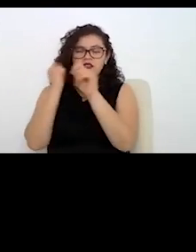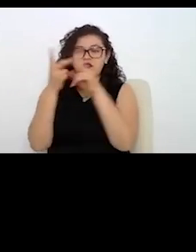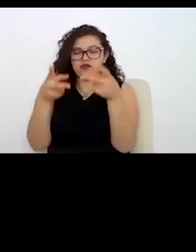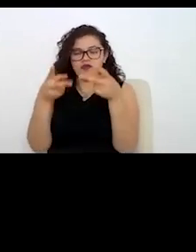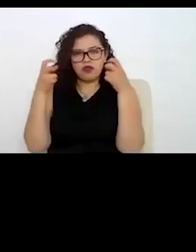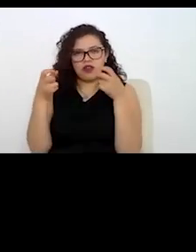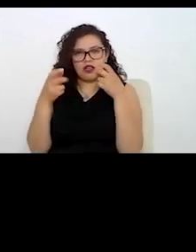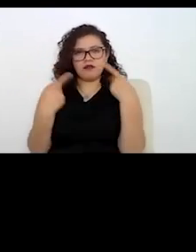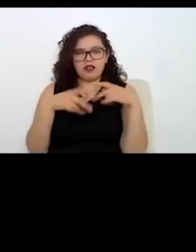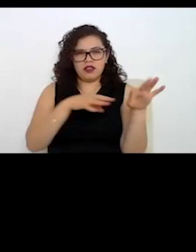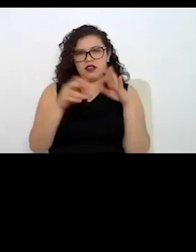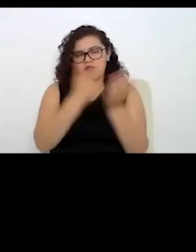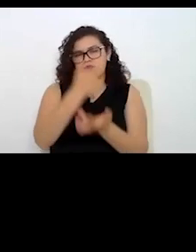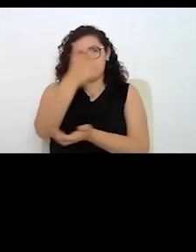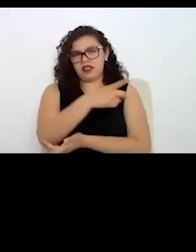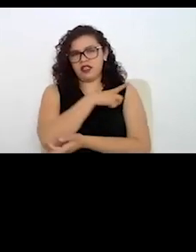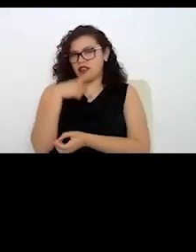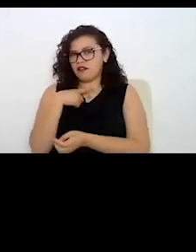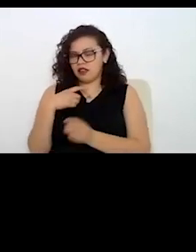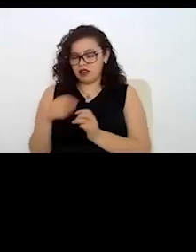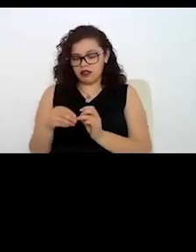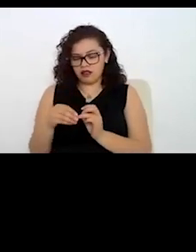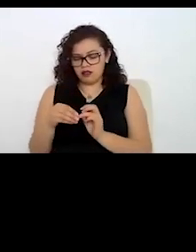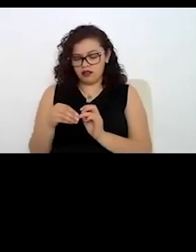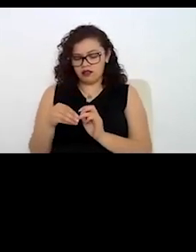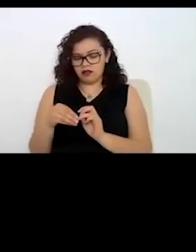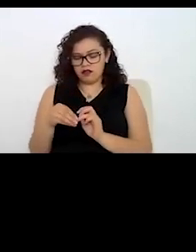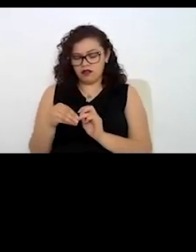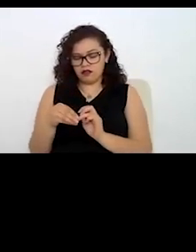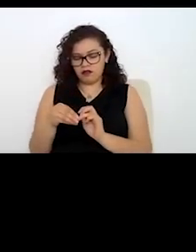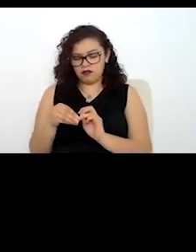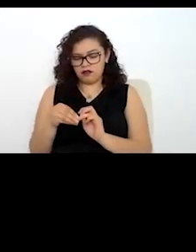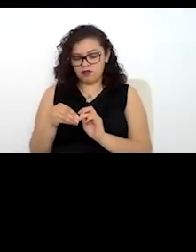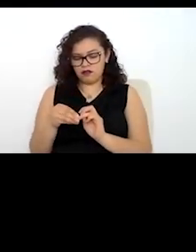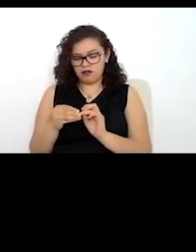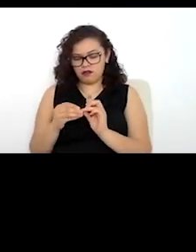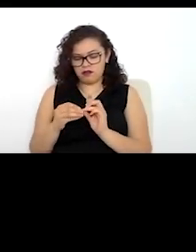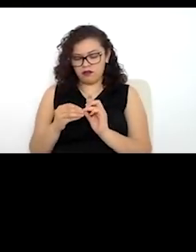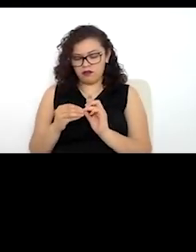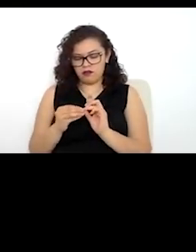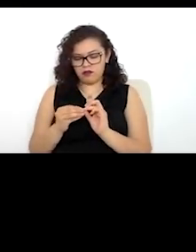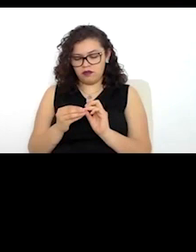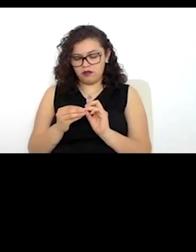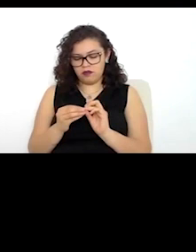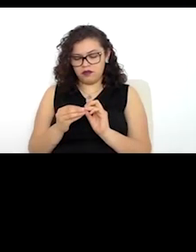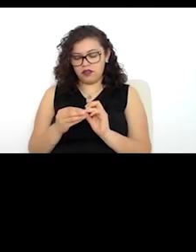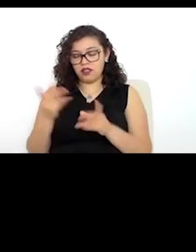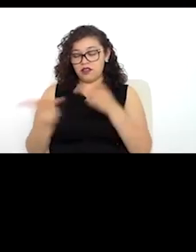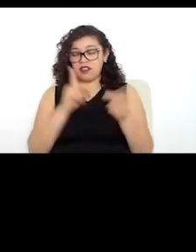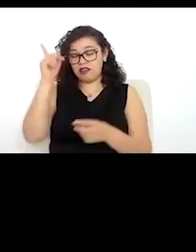¿El trabajador está obligado a pagar su equipo de trabajo? Uy, esa es una pregunta bastante